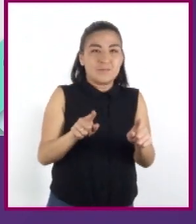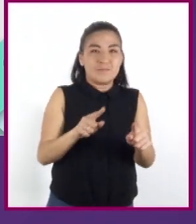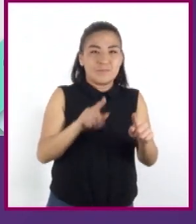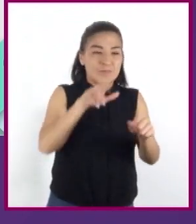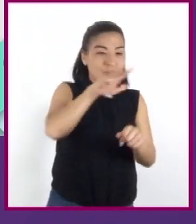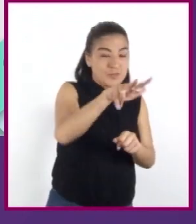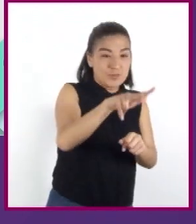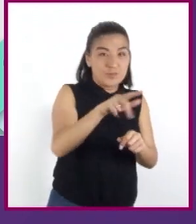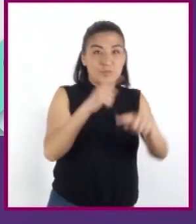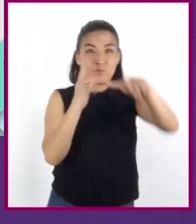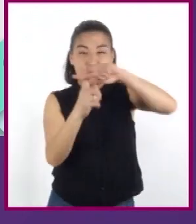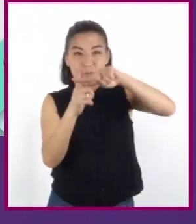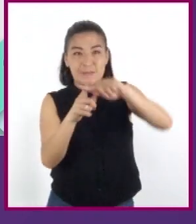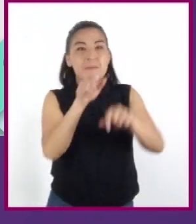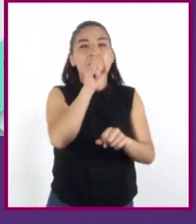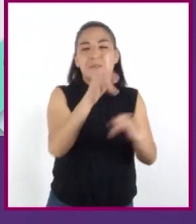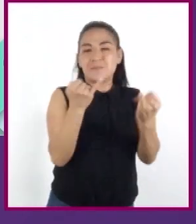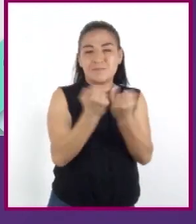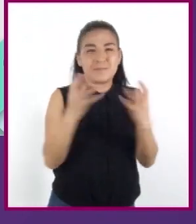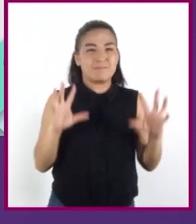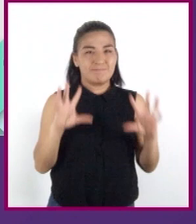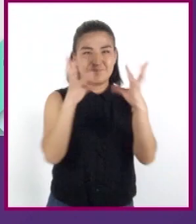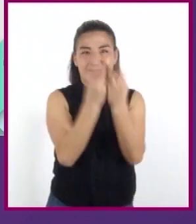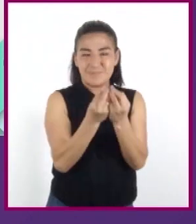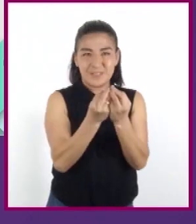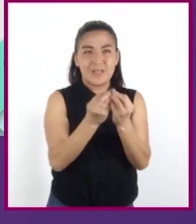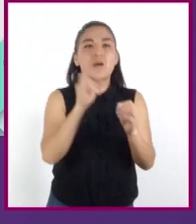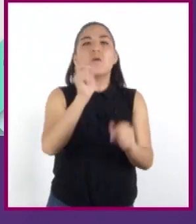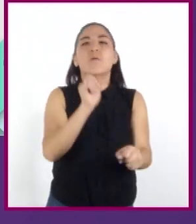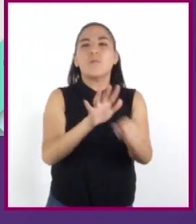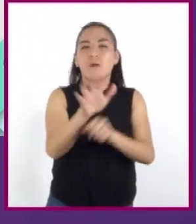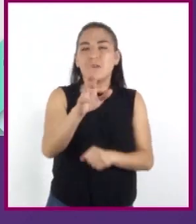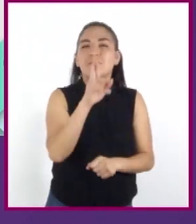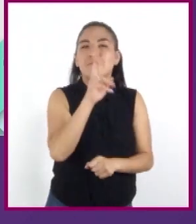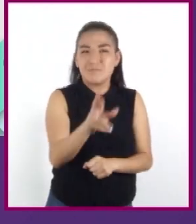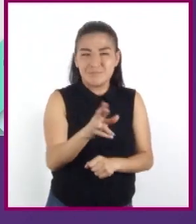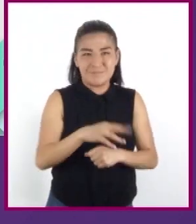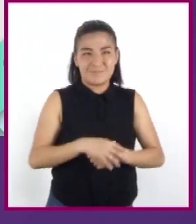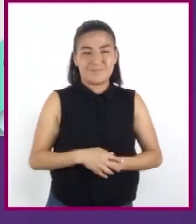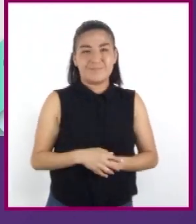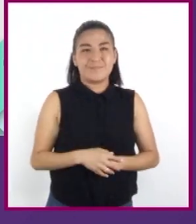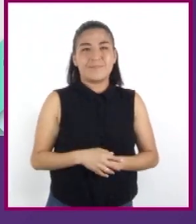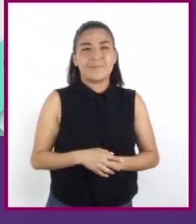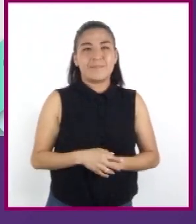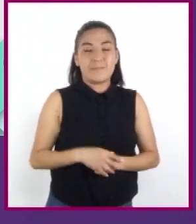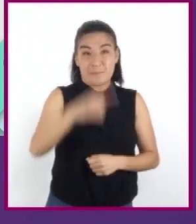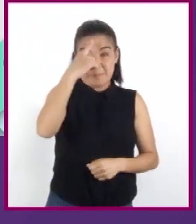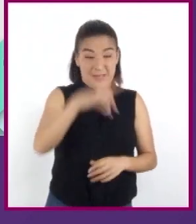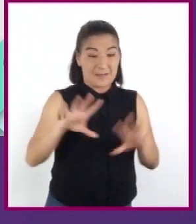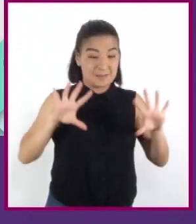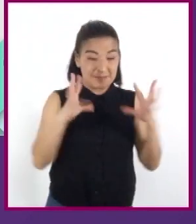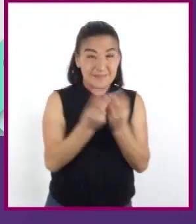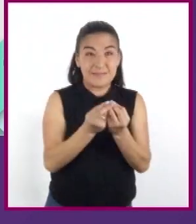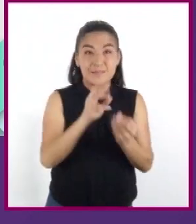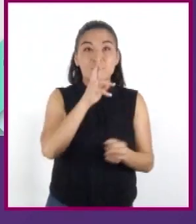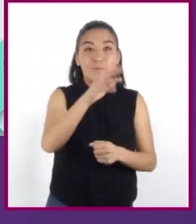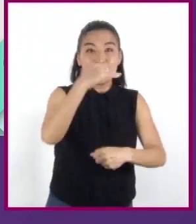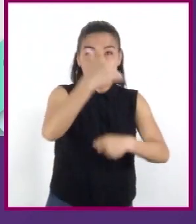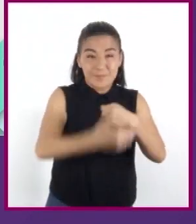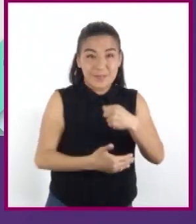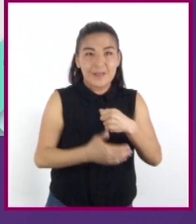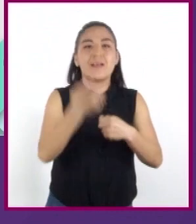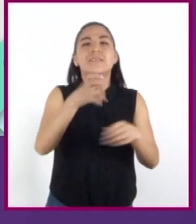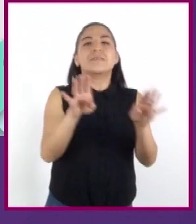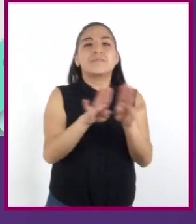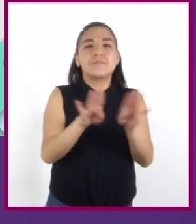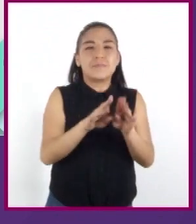18 positivo en ambos lados, tenemos el siguiente resultado. Para obtener el resultado final, debemos calcular